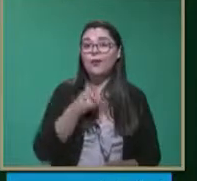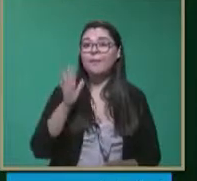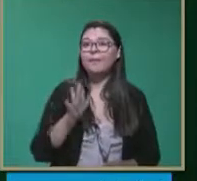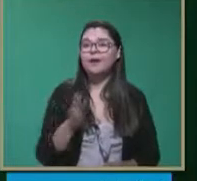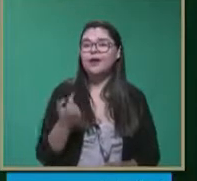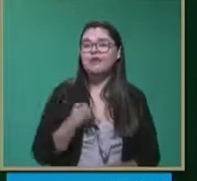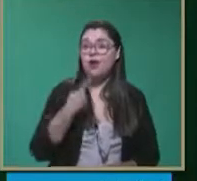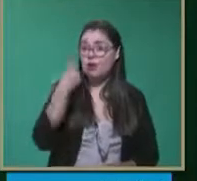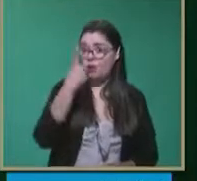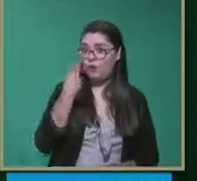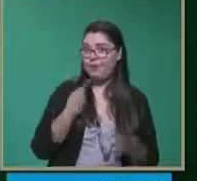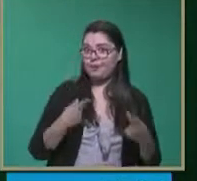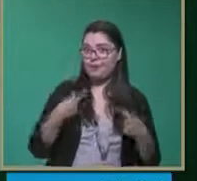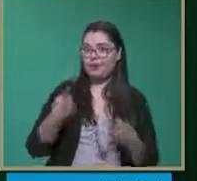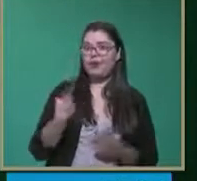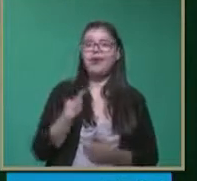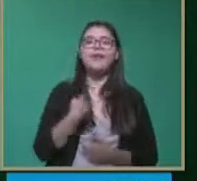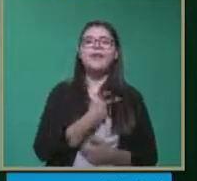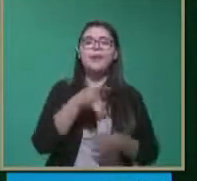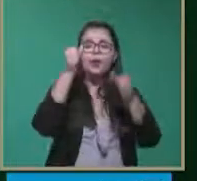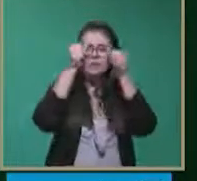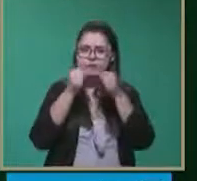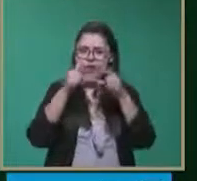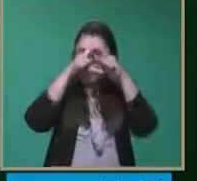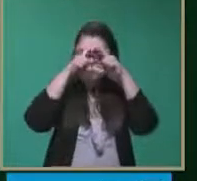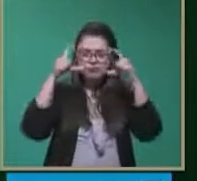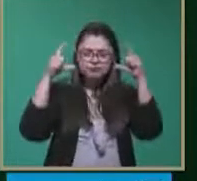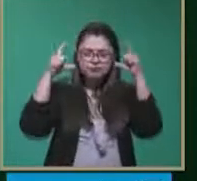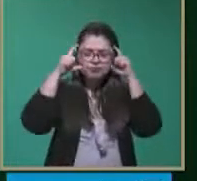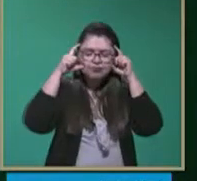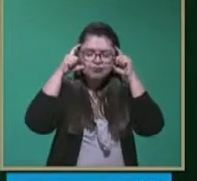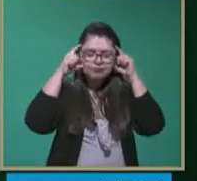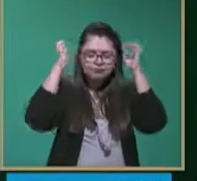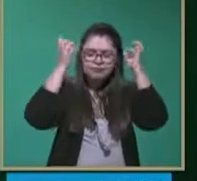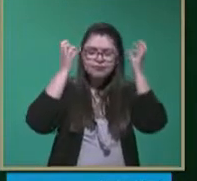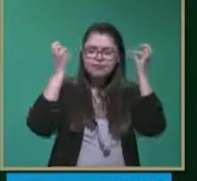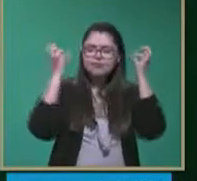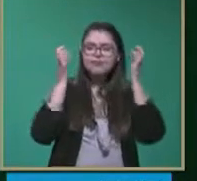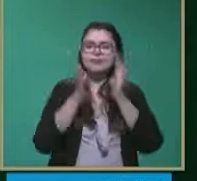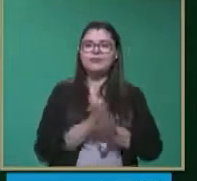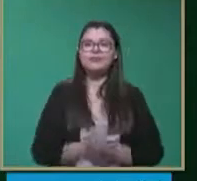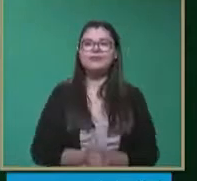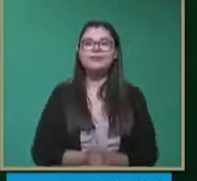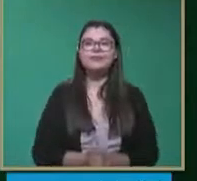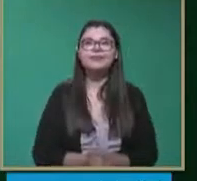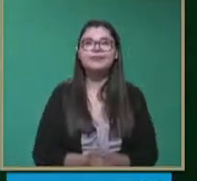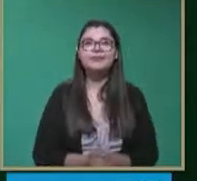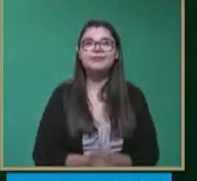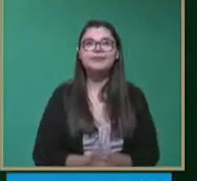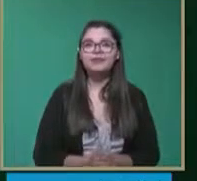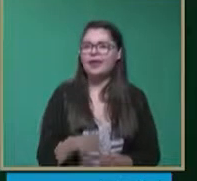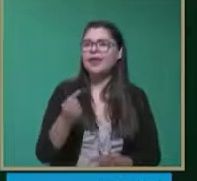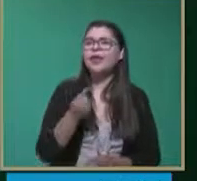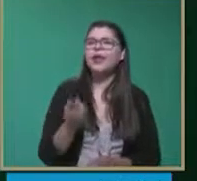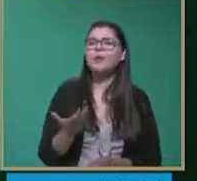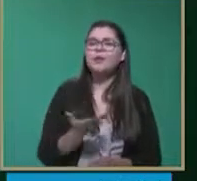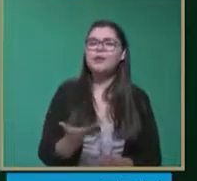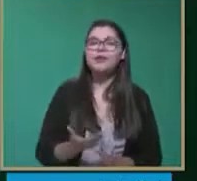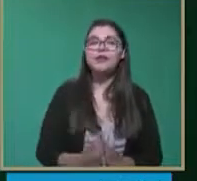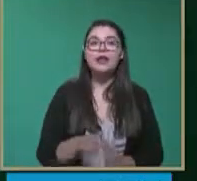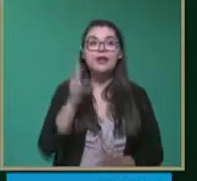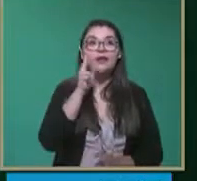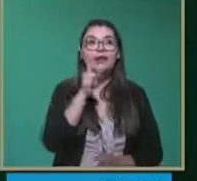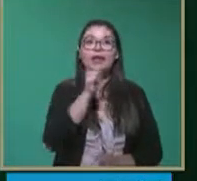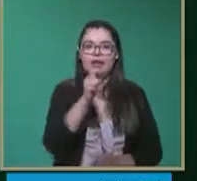ojos una persona con una venda. ¿Y qué tenemos que hacer según las indicaciones? Vamos a leer y lean con nosotros